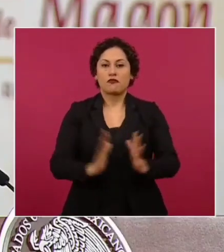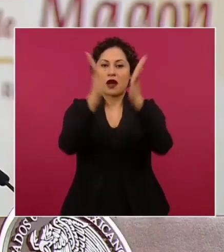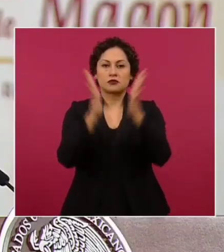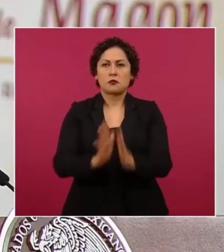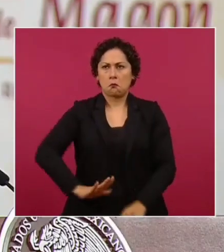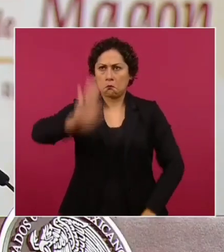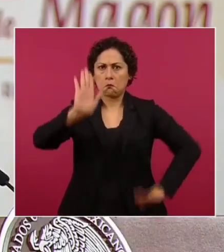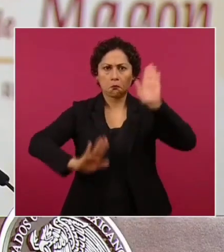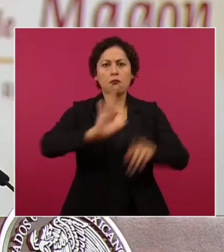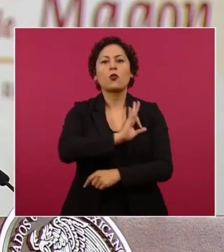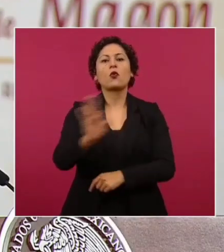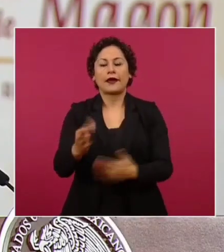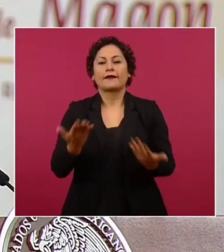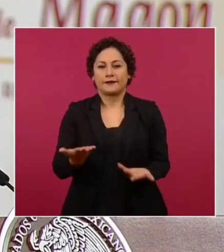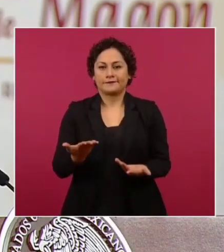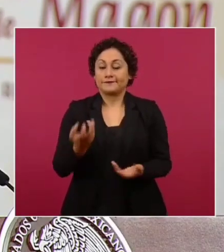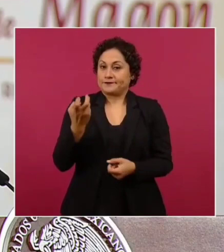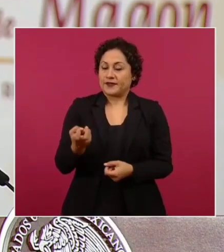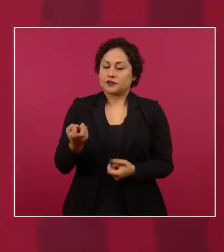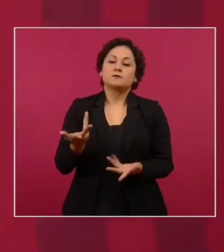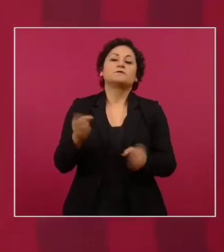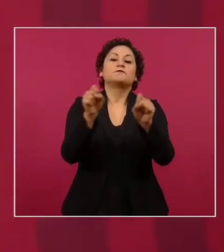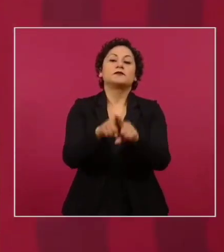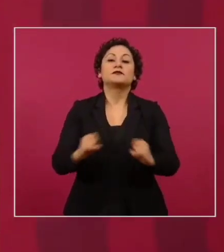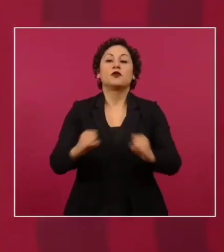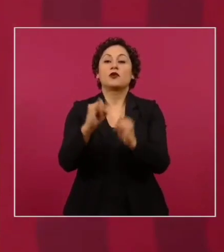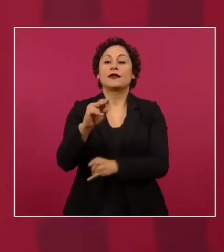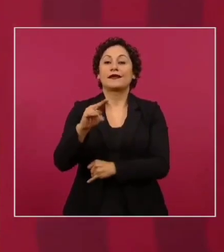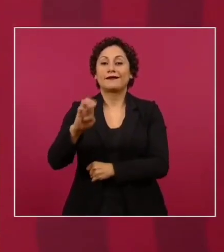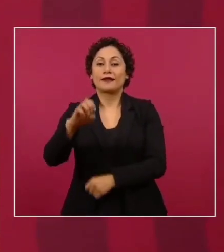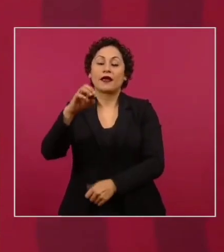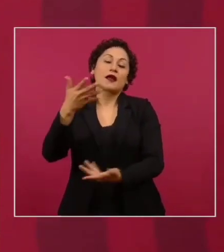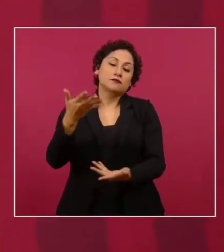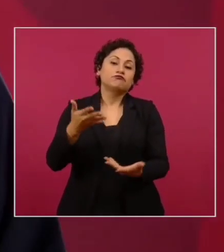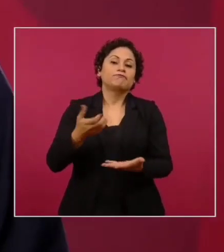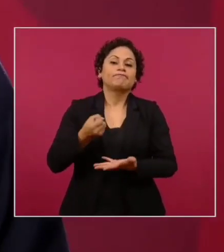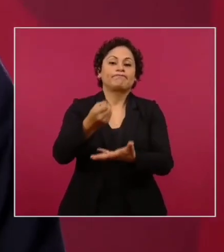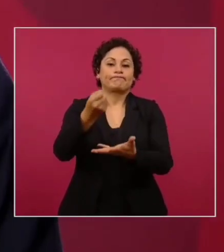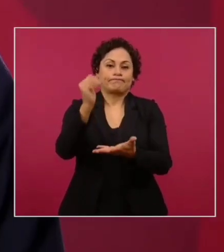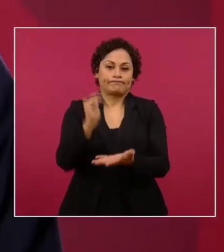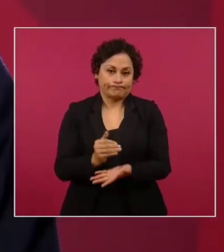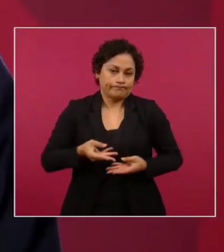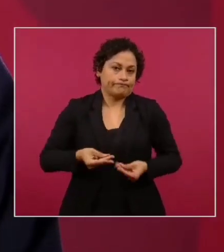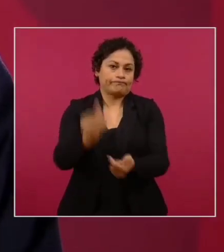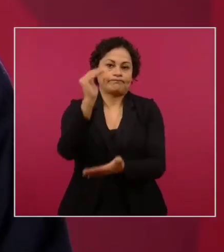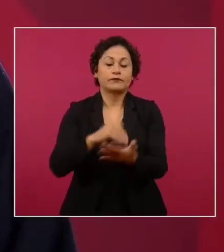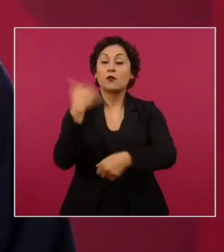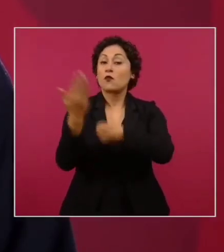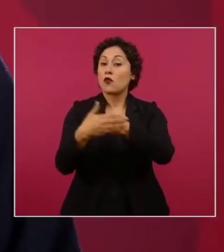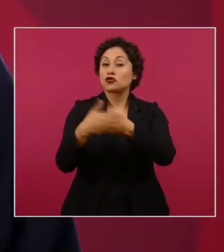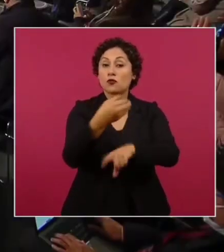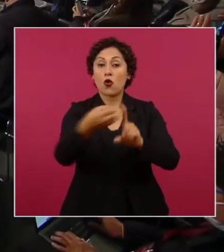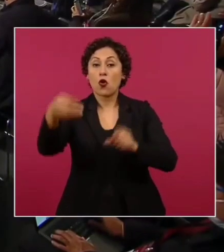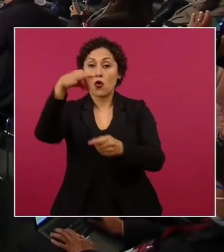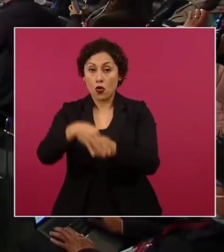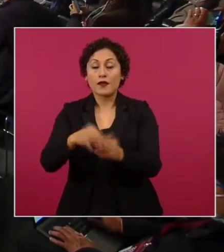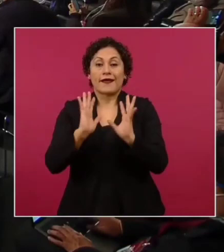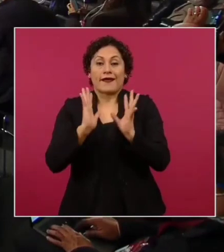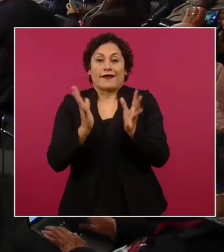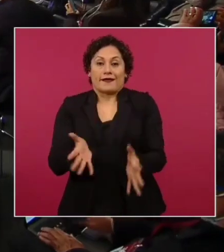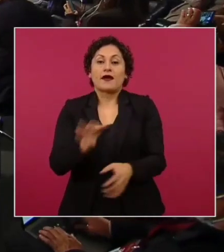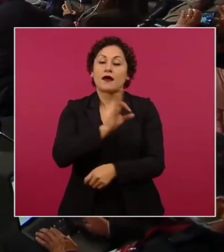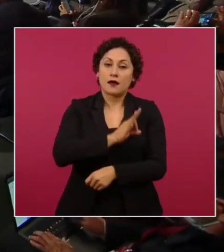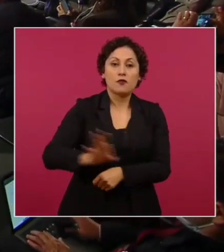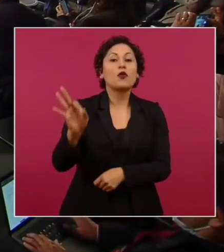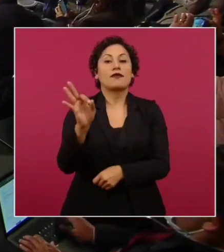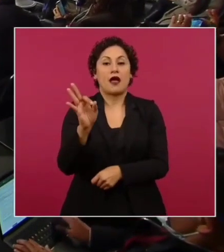reduce sustancialmente el gasto del Instituto Electoral y se sientan las bases para que en los próximos procesos electorales pueda ya desarrollarse el voto electrónico